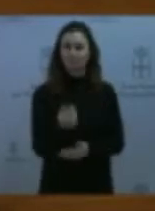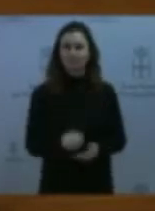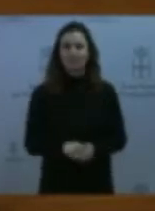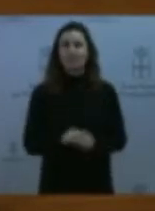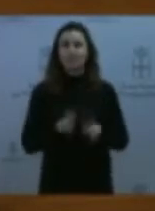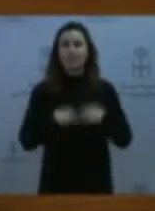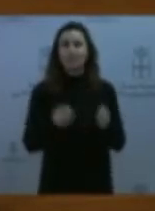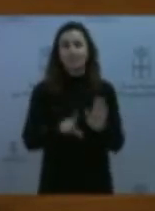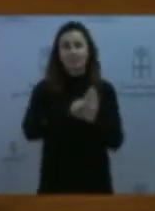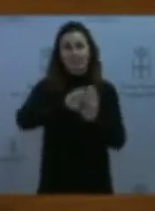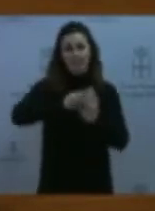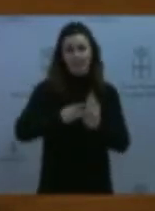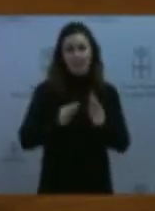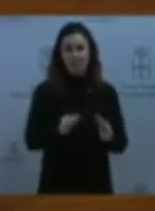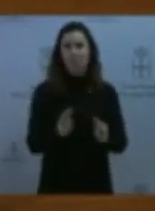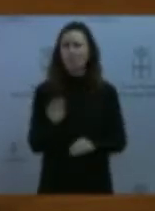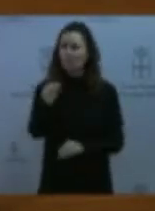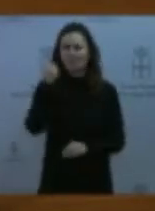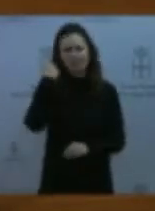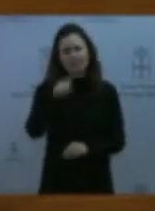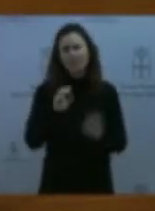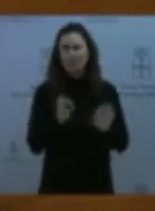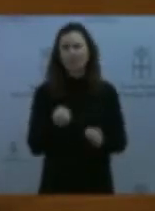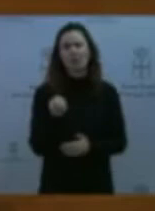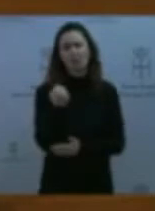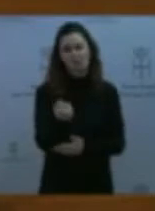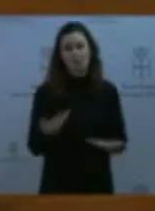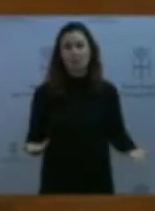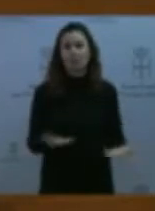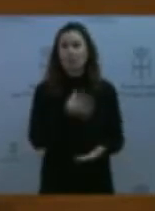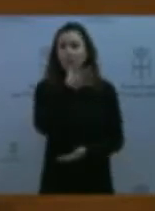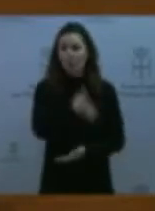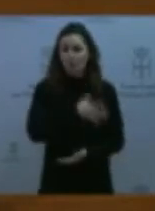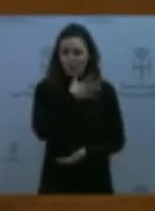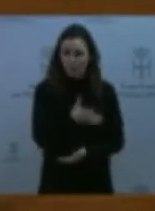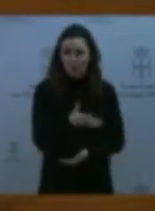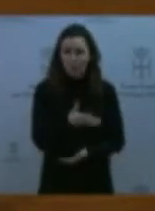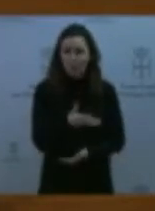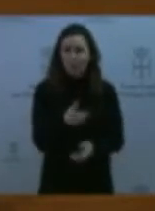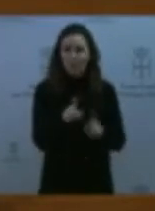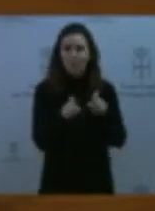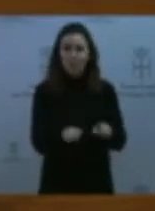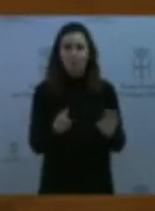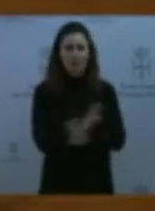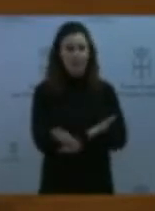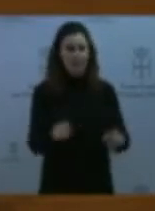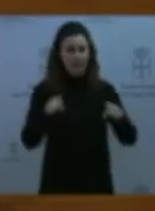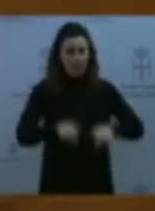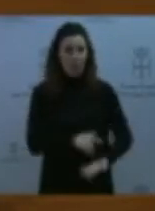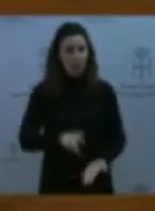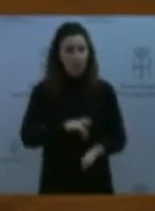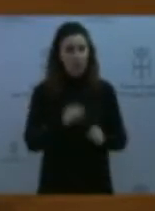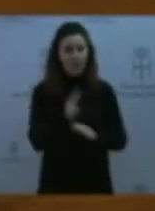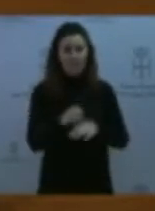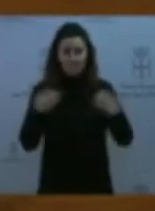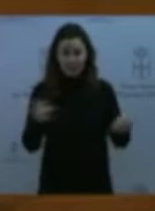que la amparan. ¿Cómo es posible que no hayan traído nadie una pregunta ni nada hoy a este pleno después de la catástrofe que ha habido?